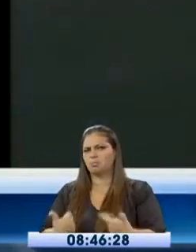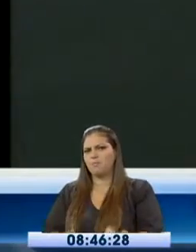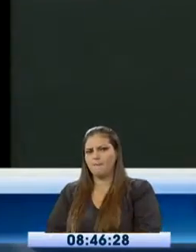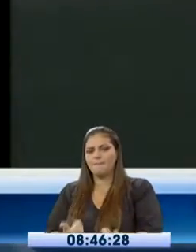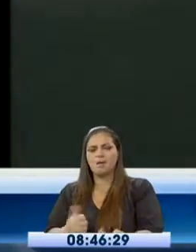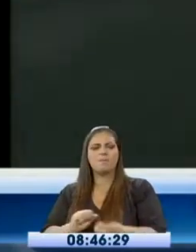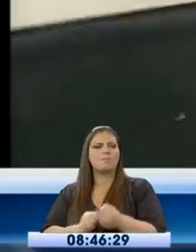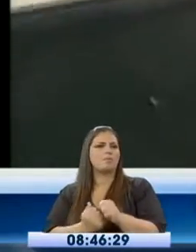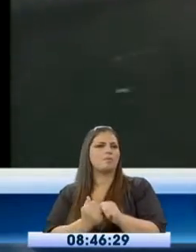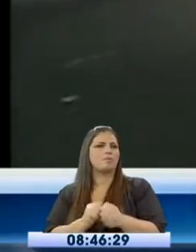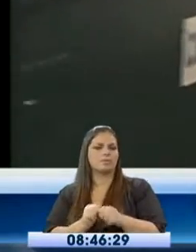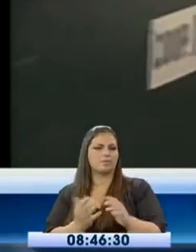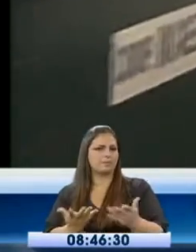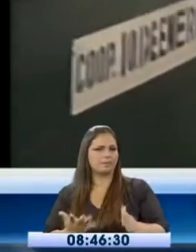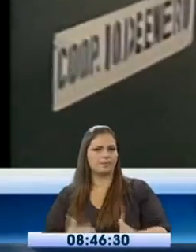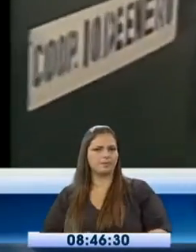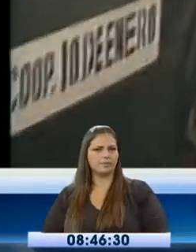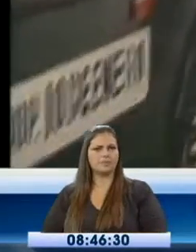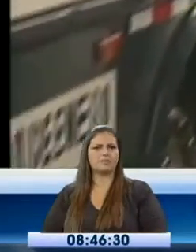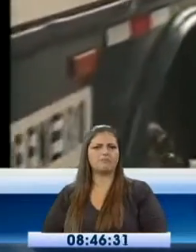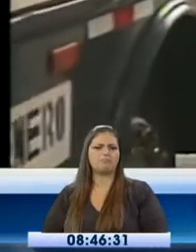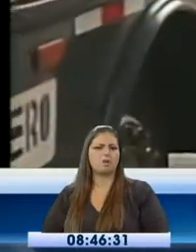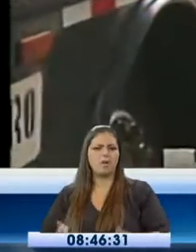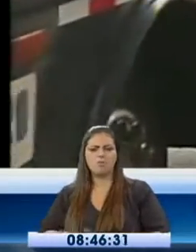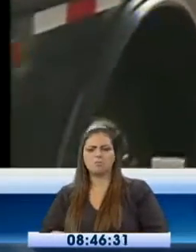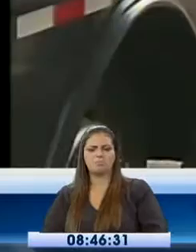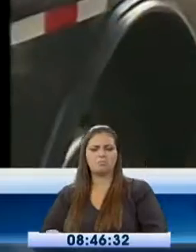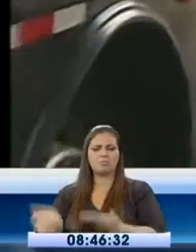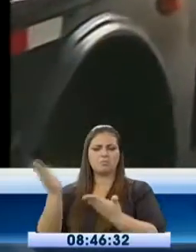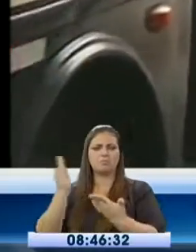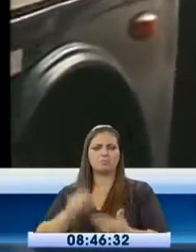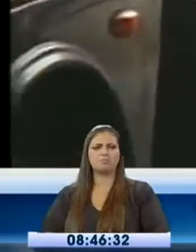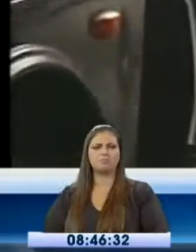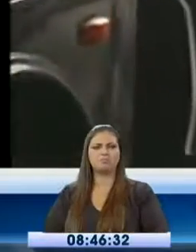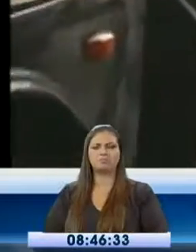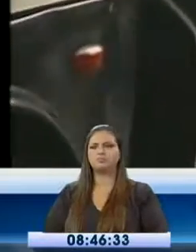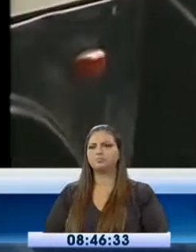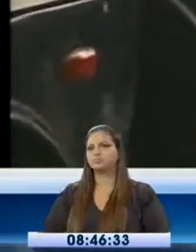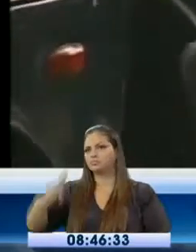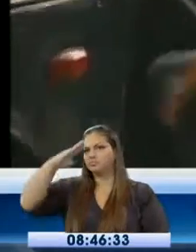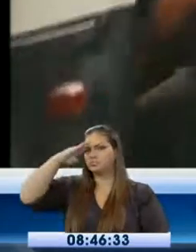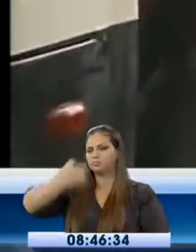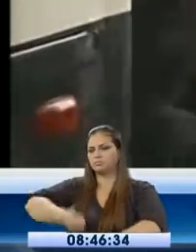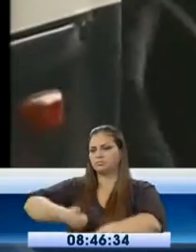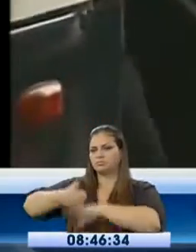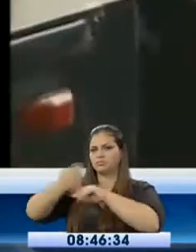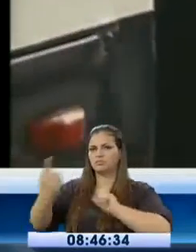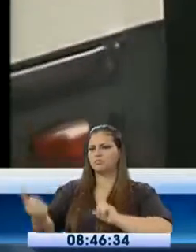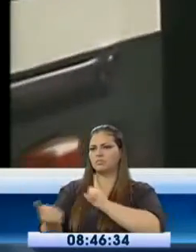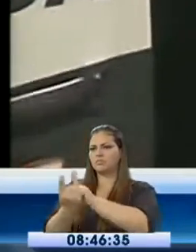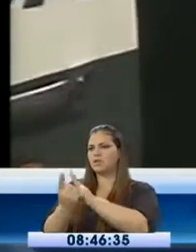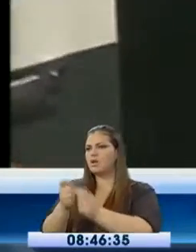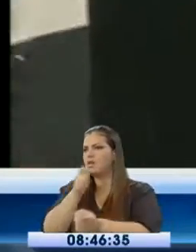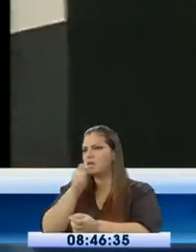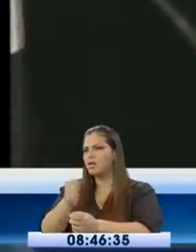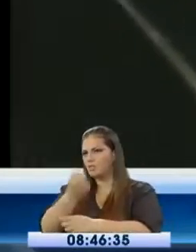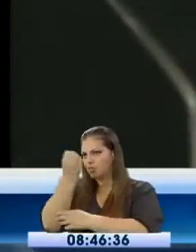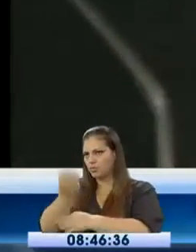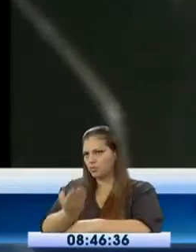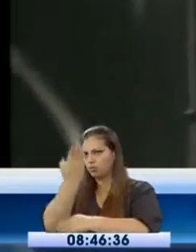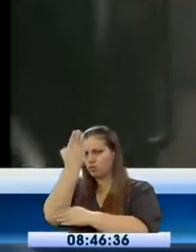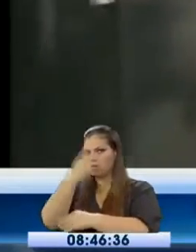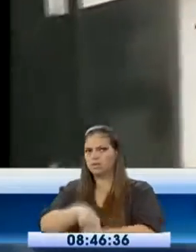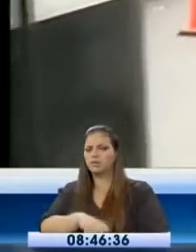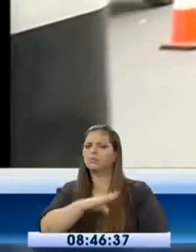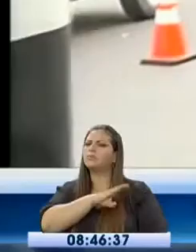inconveniente y por eso son rápidamente ya liberados del operativo. Teniente, buenos días. La Policía Nacional sigue con... no quita el